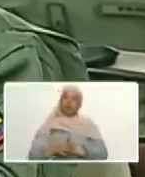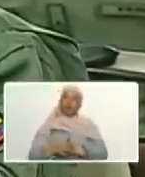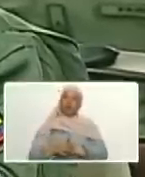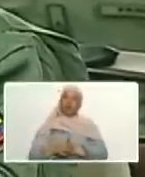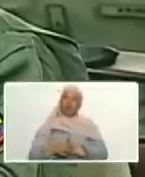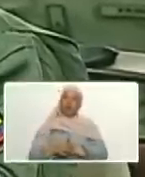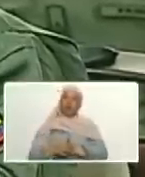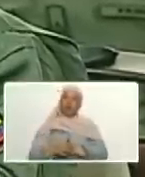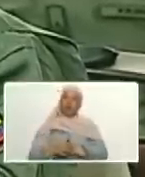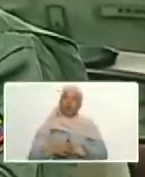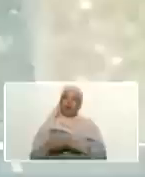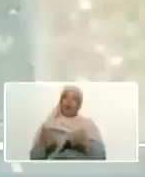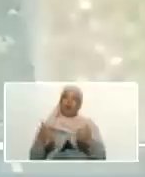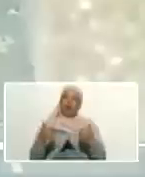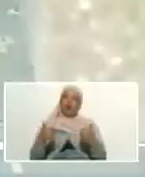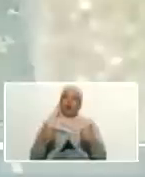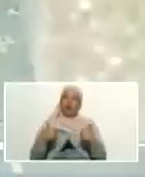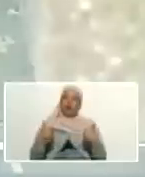de desastres naturales,